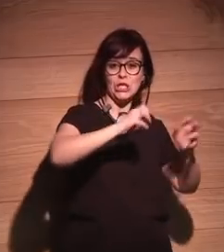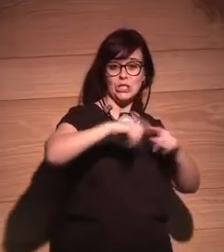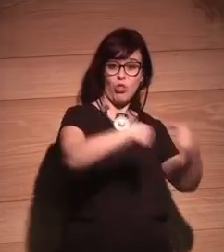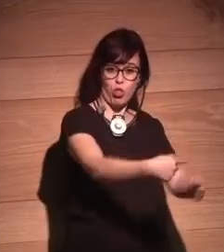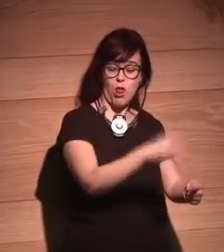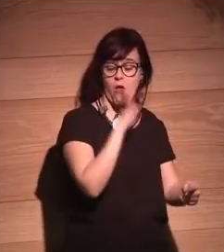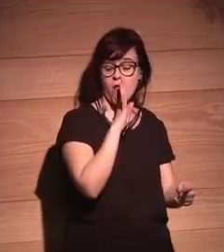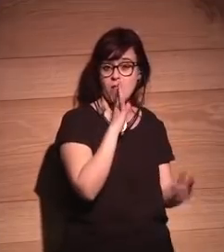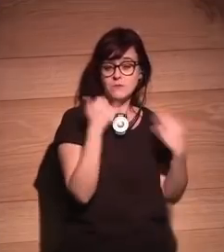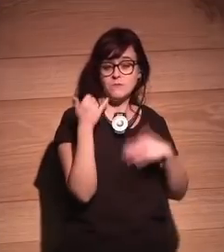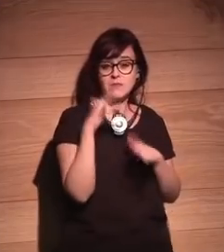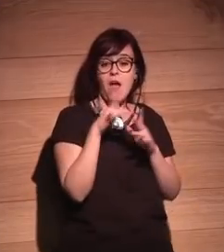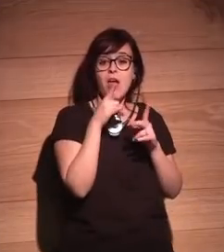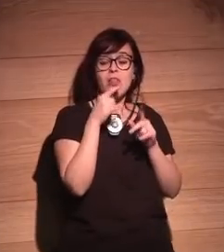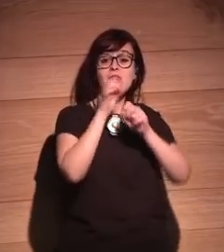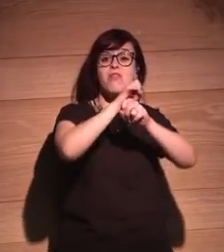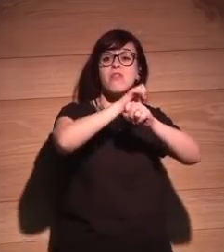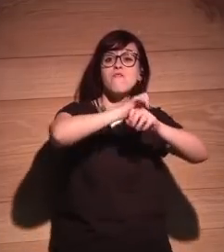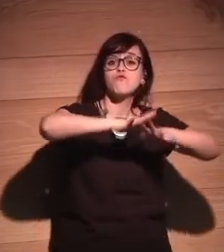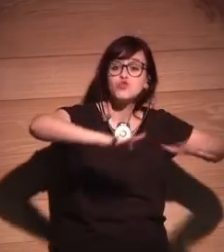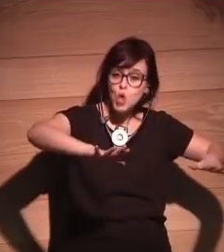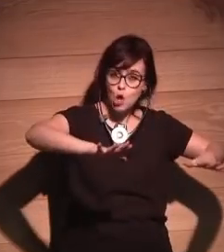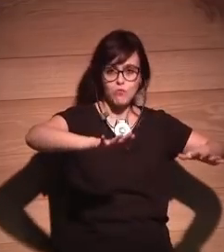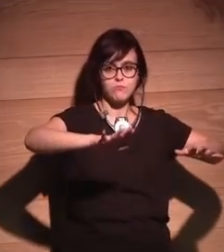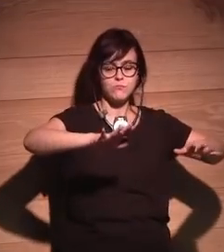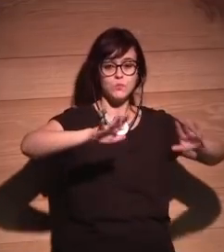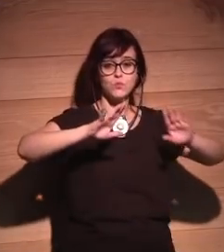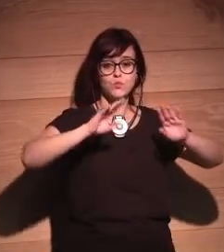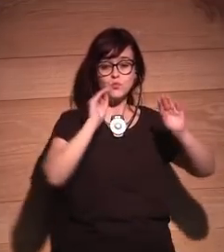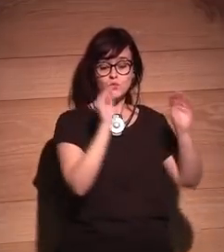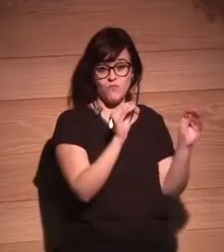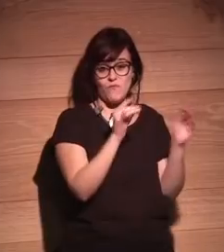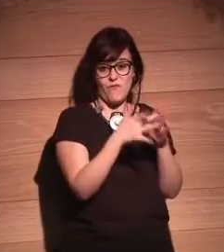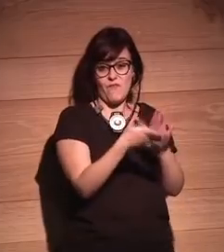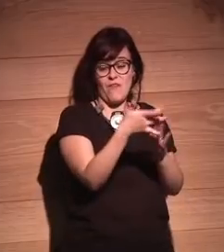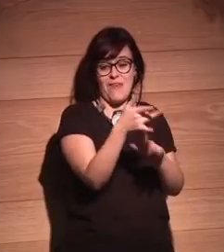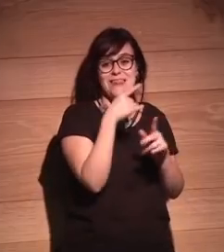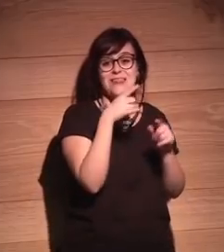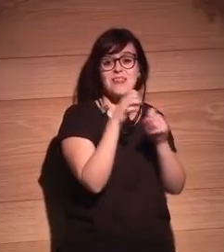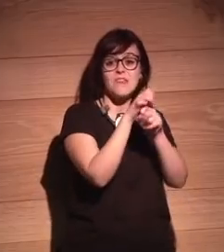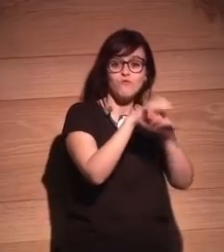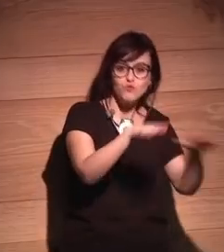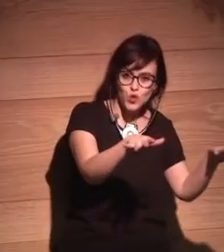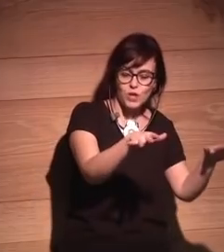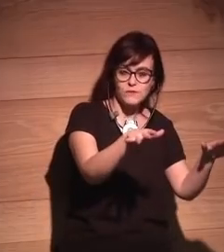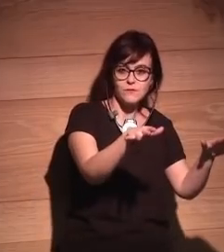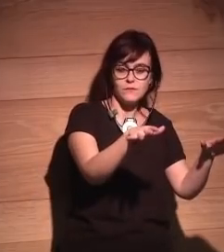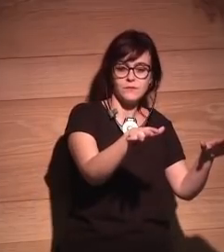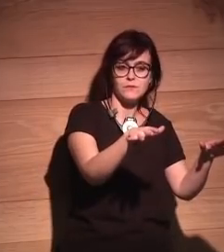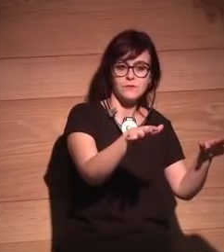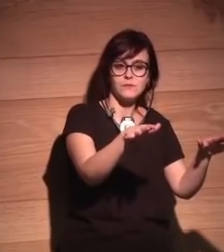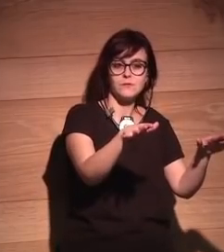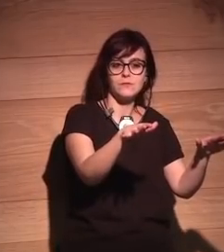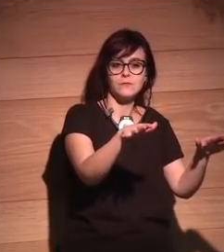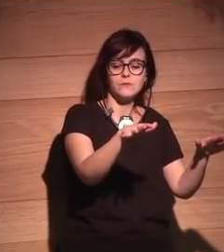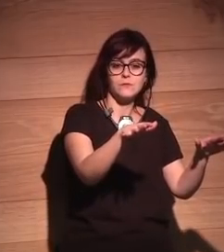que son difusores, cada vez más difusores,